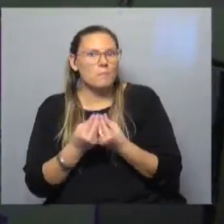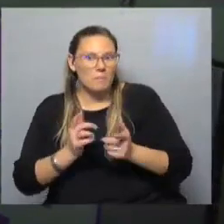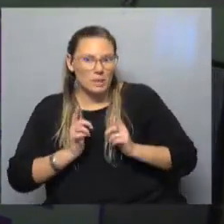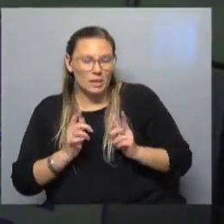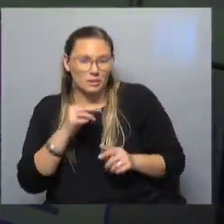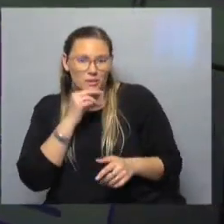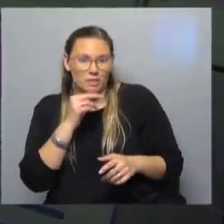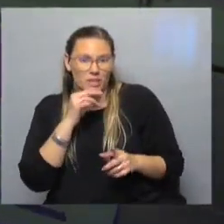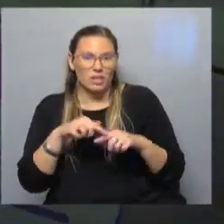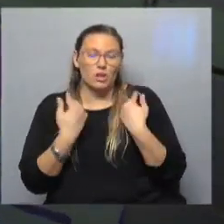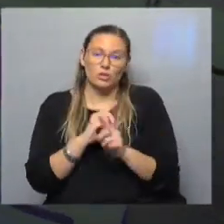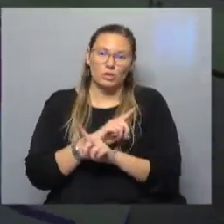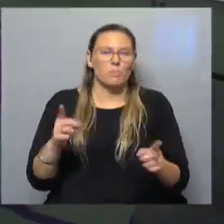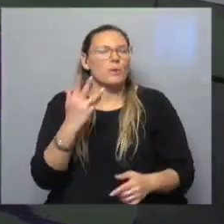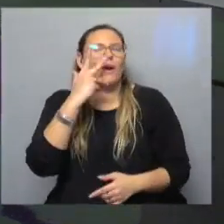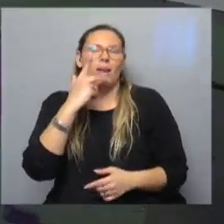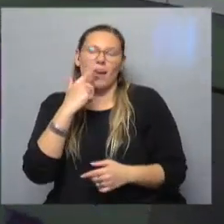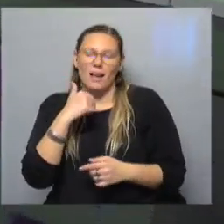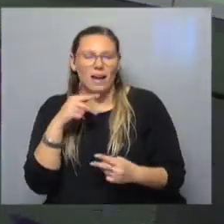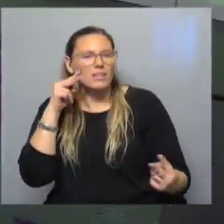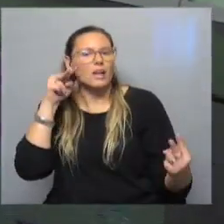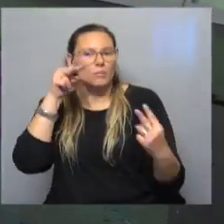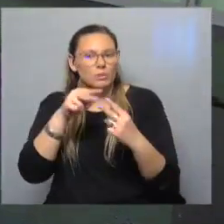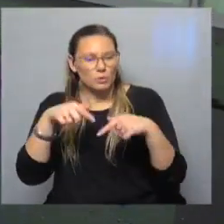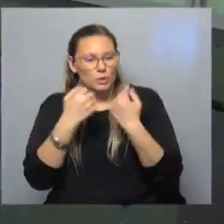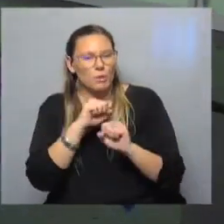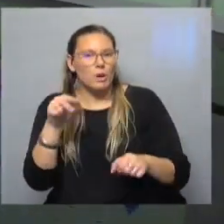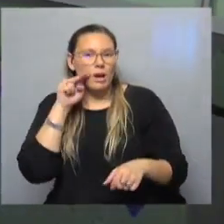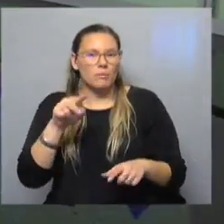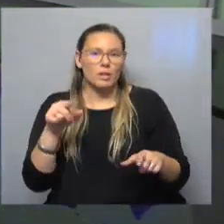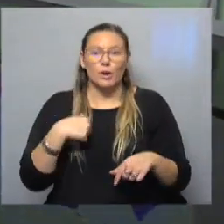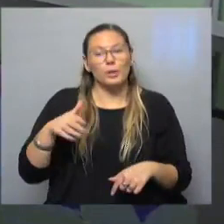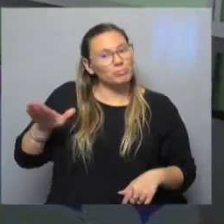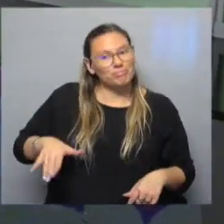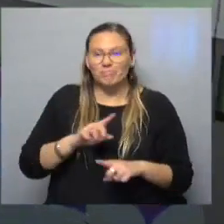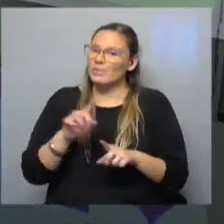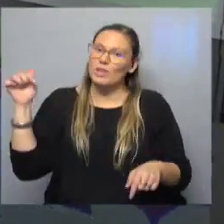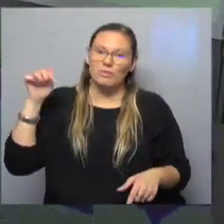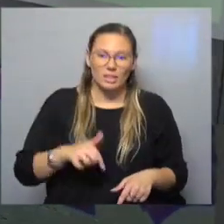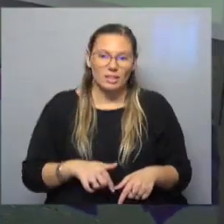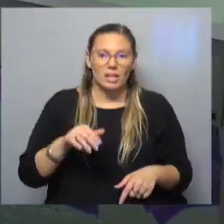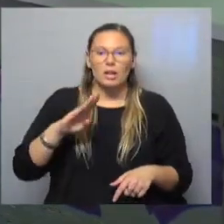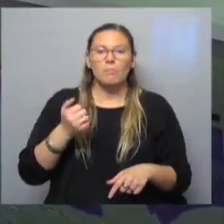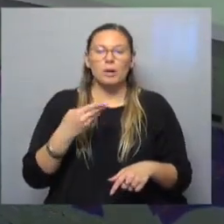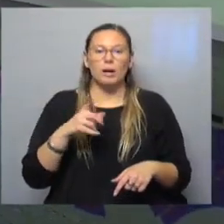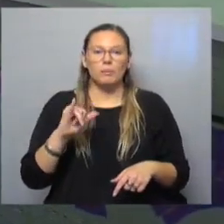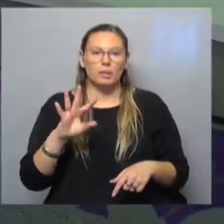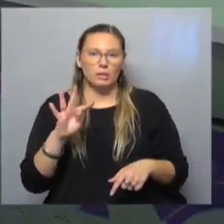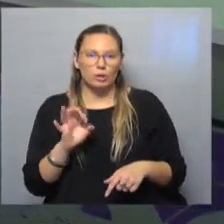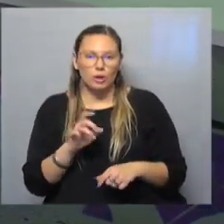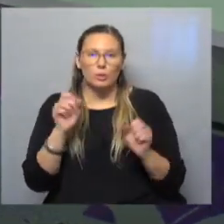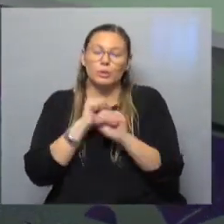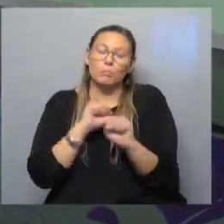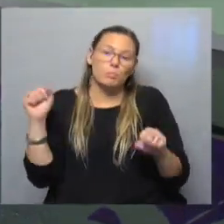viernes. No, nosotros no, porque a nosotros nos encanta estar con ustedes y que ustedes nos acompañen. Hoy el chiquito no viene. Hoy Pablito no